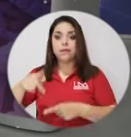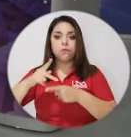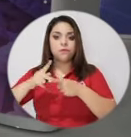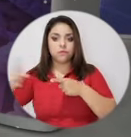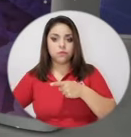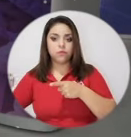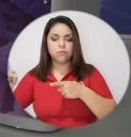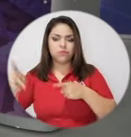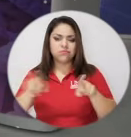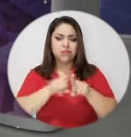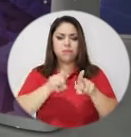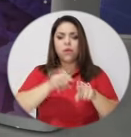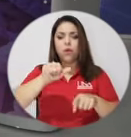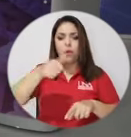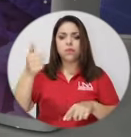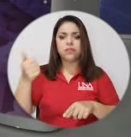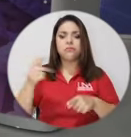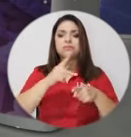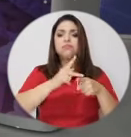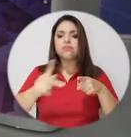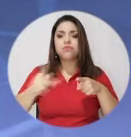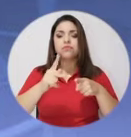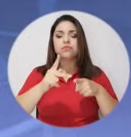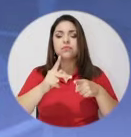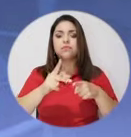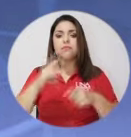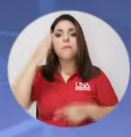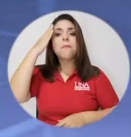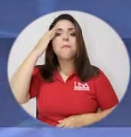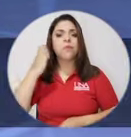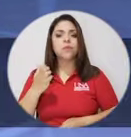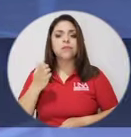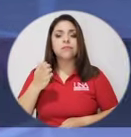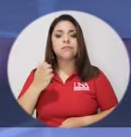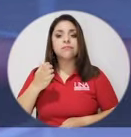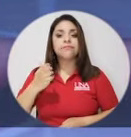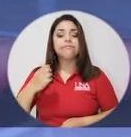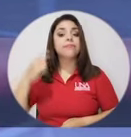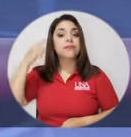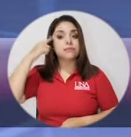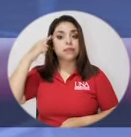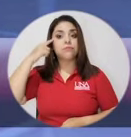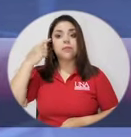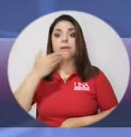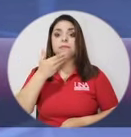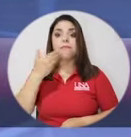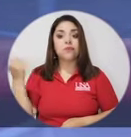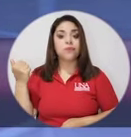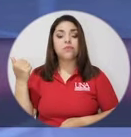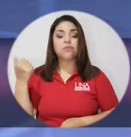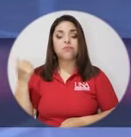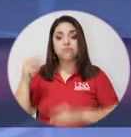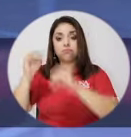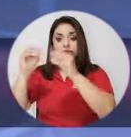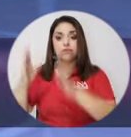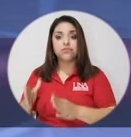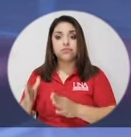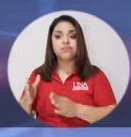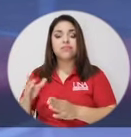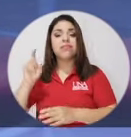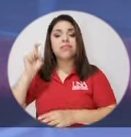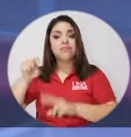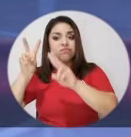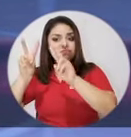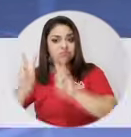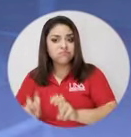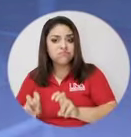en la docencia, ¿verdad?, sí, en varias profesiones, en el sentido de que incluso pensar en hacer exámenes de incorporación y demás, y se